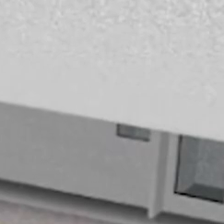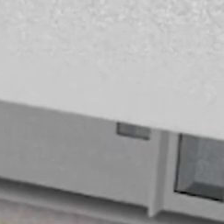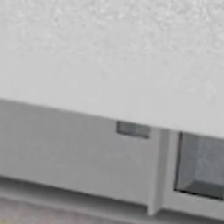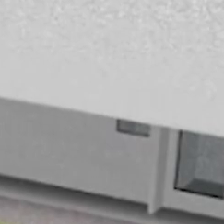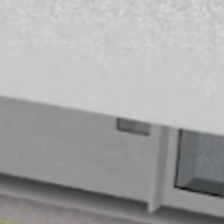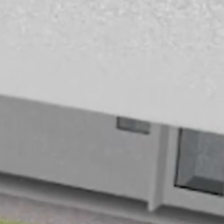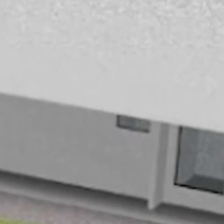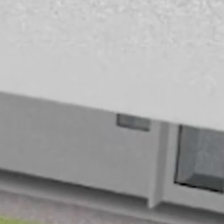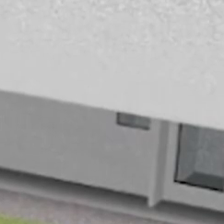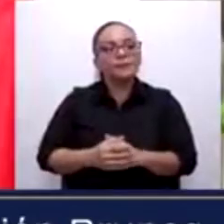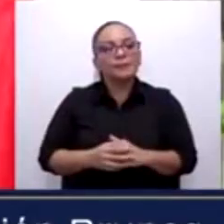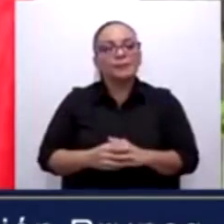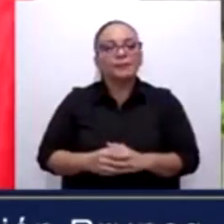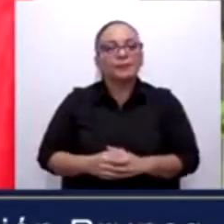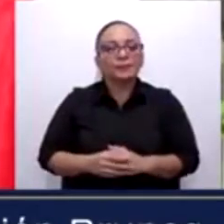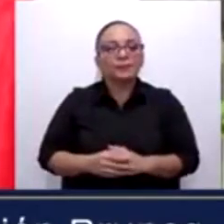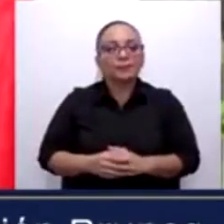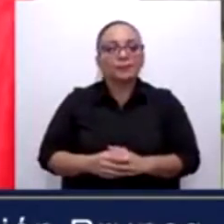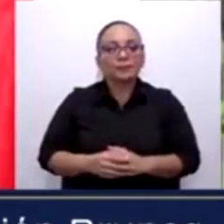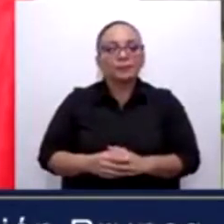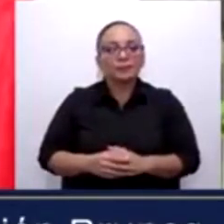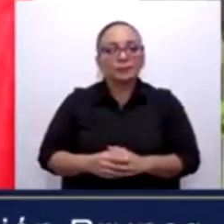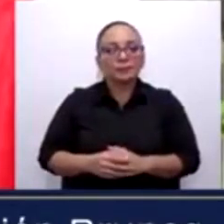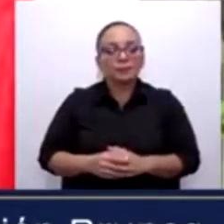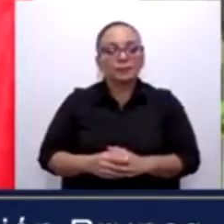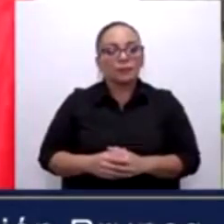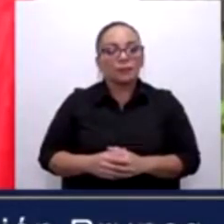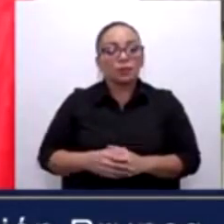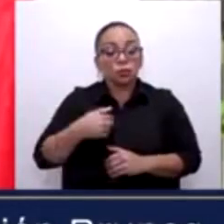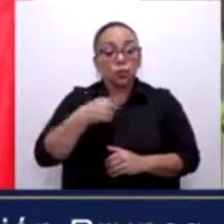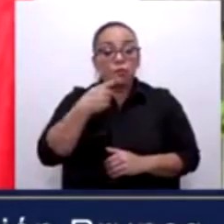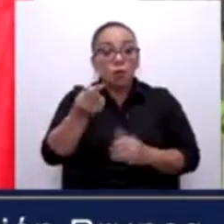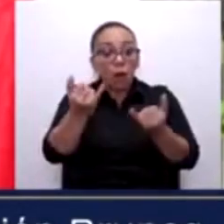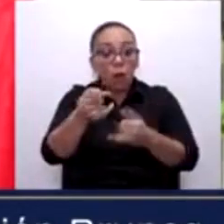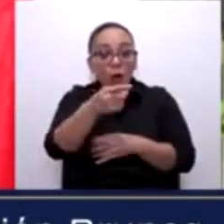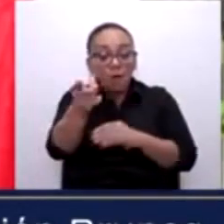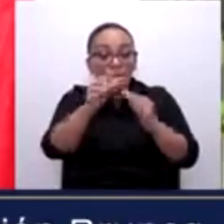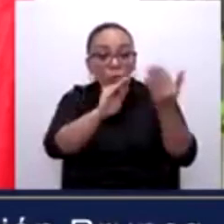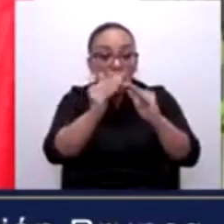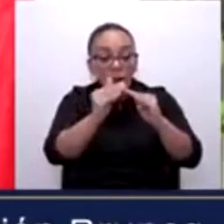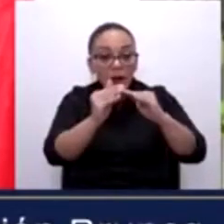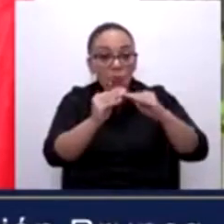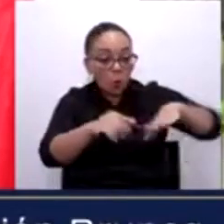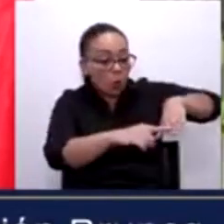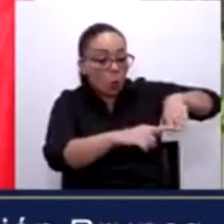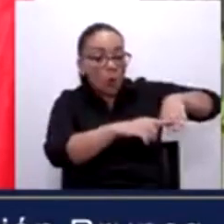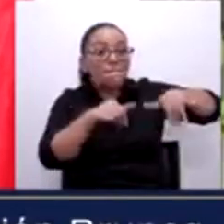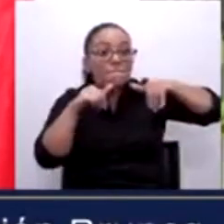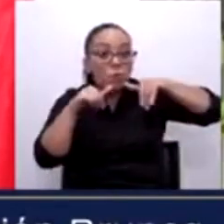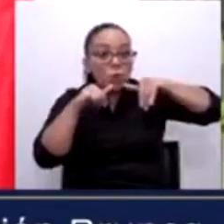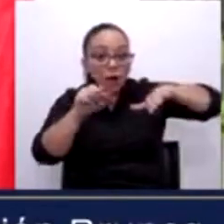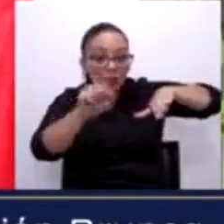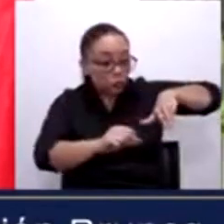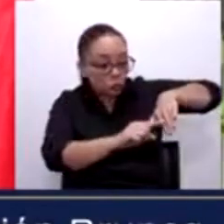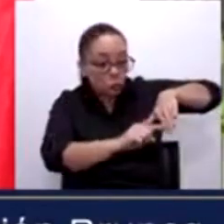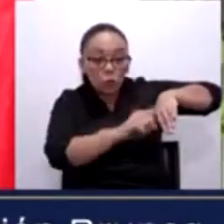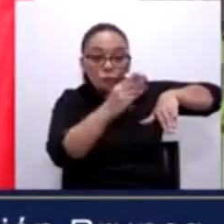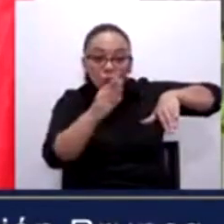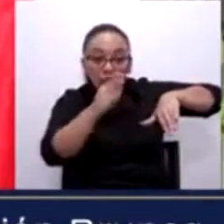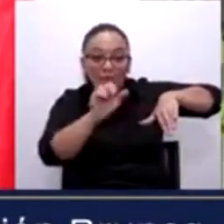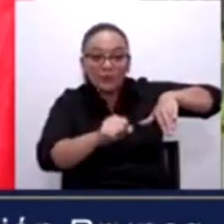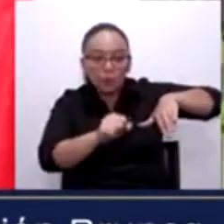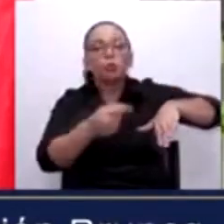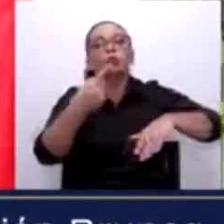mensaje a nuestra zona. Pueblo de la región Brunca, esto demuestra nuestro compromiso con ustedes. Como dijo el